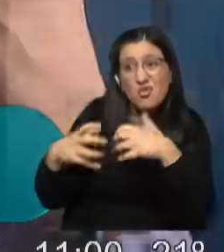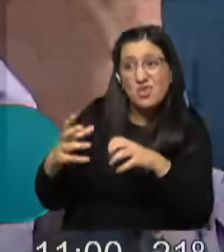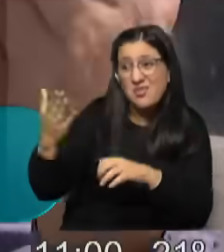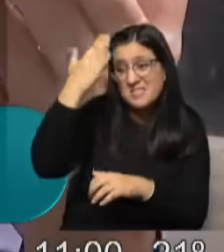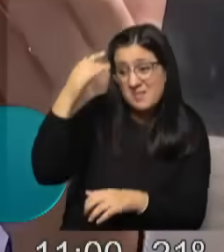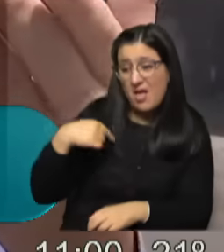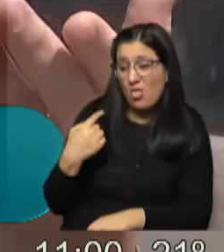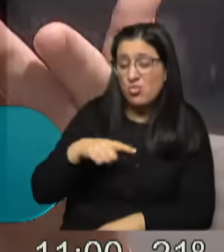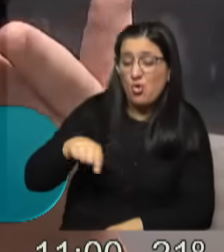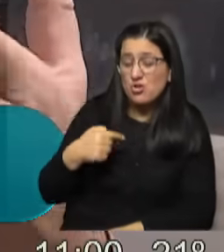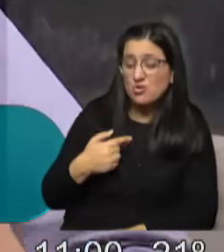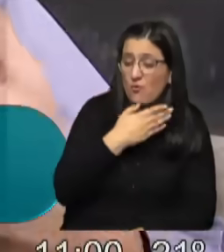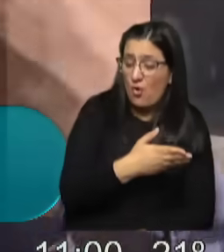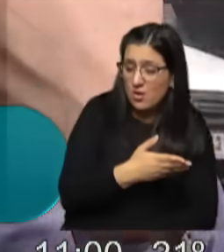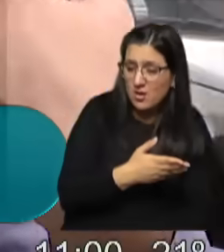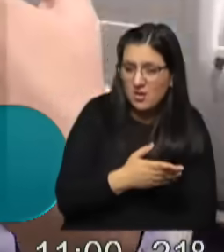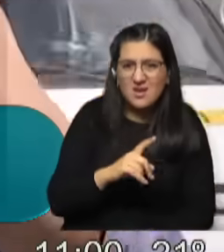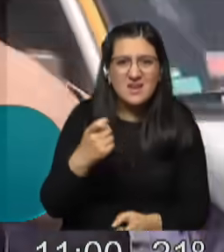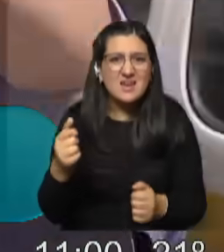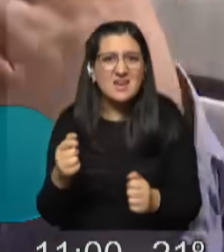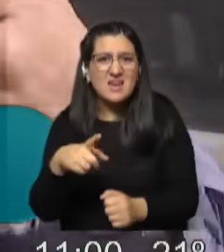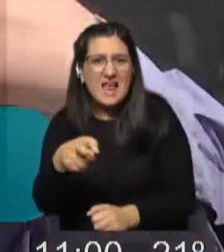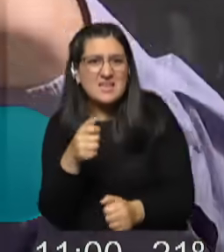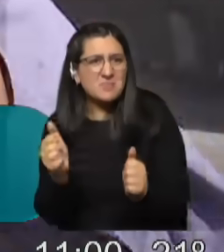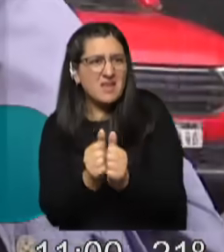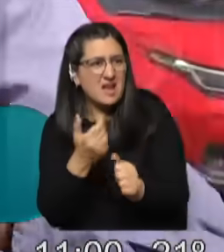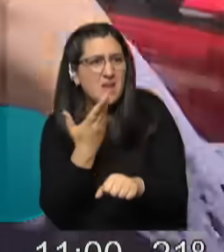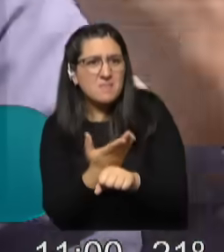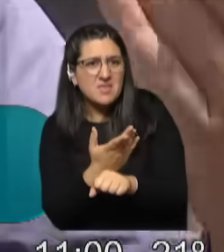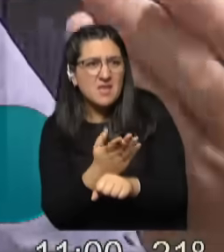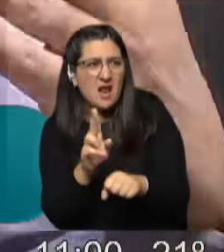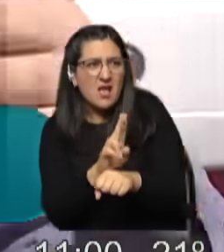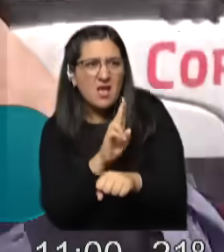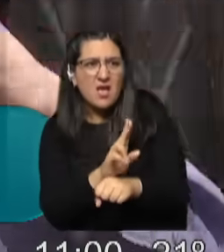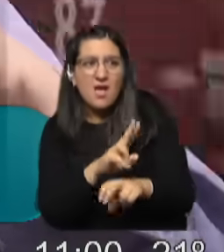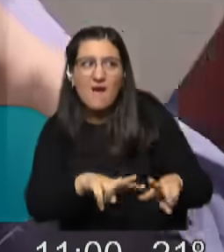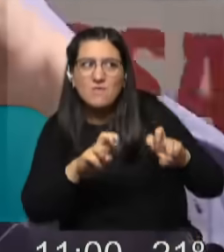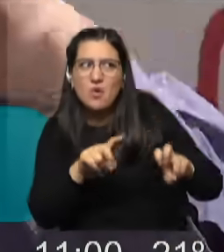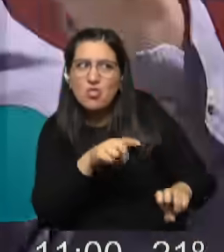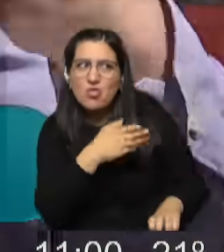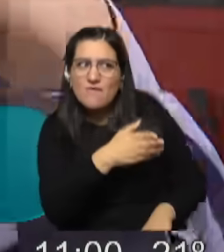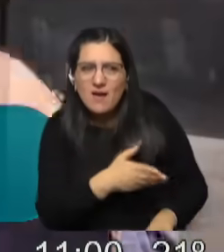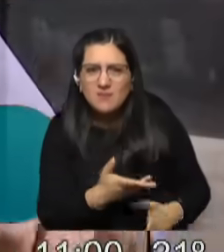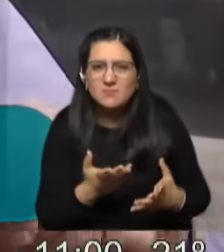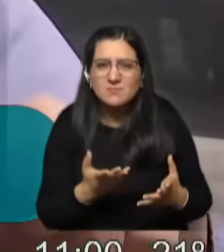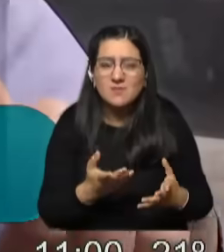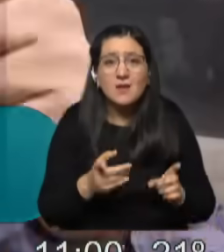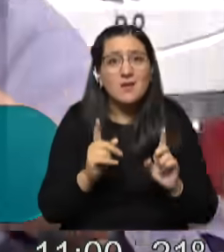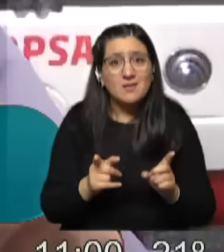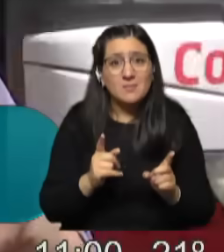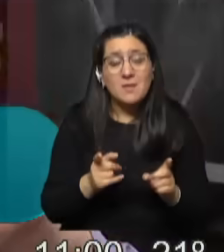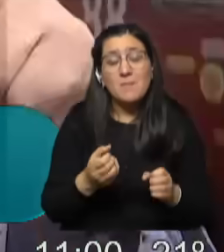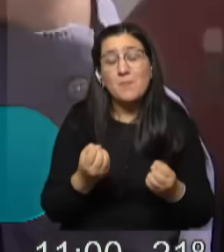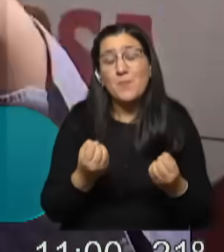sepa a dónde va a viajar y su expareja le pide a su custodio que averigüe dónde viaja, y sobre todo porque se utilizan,